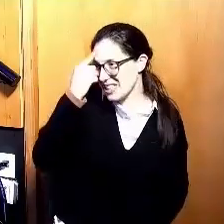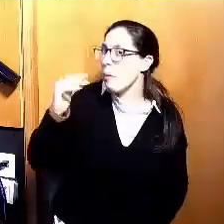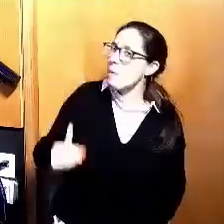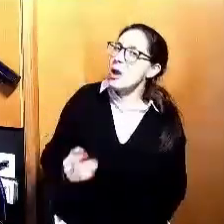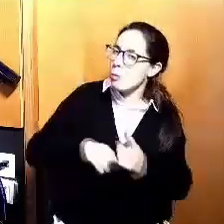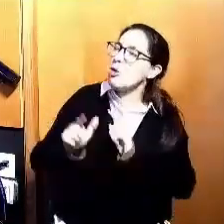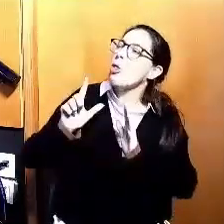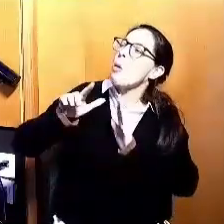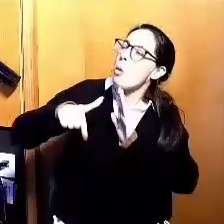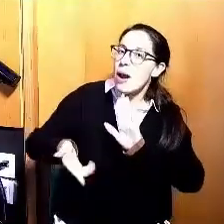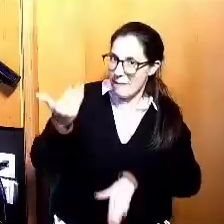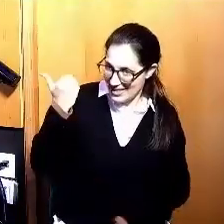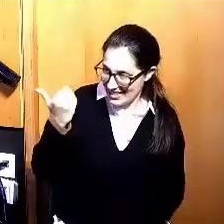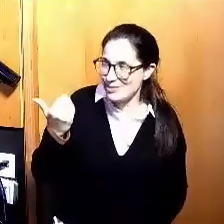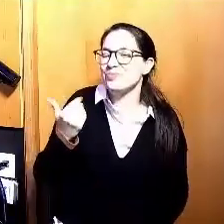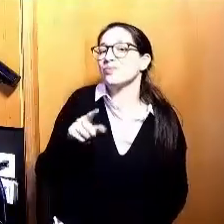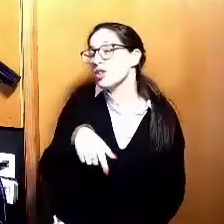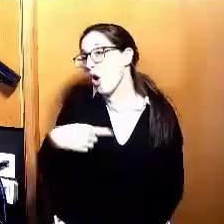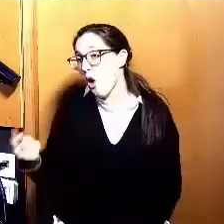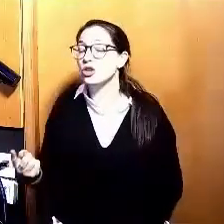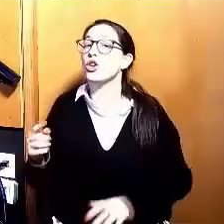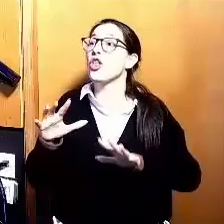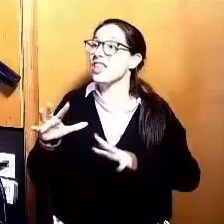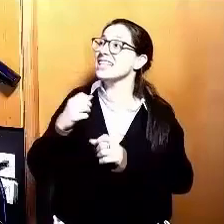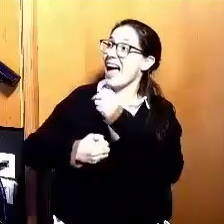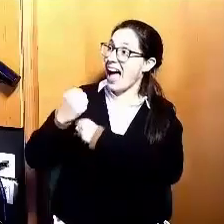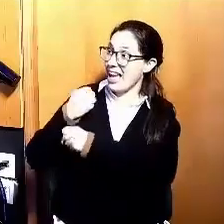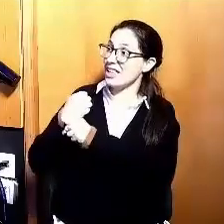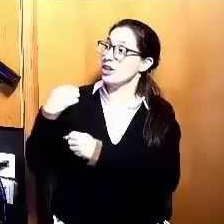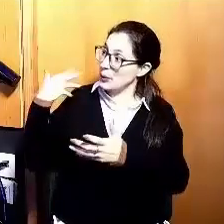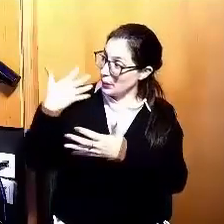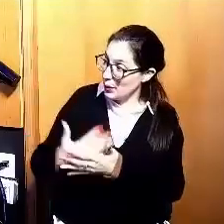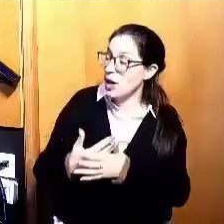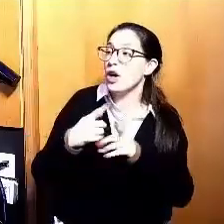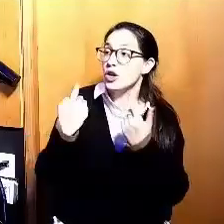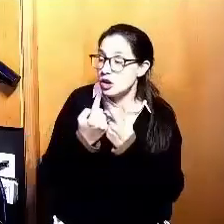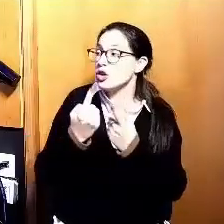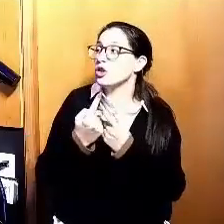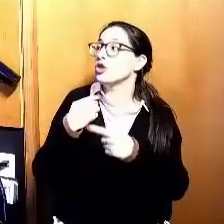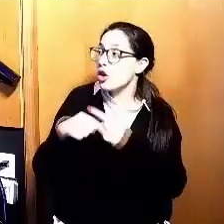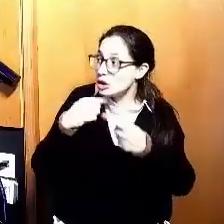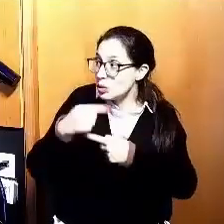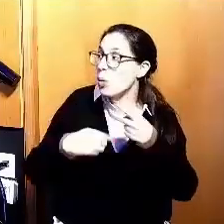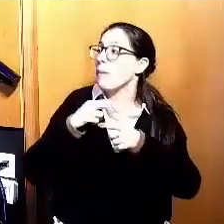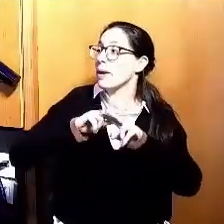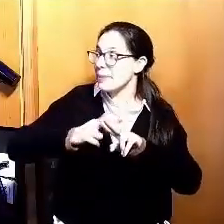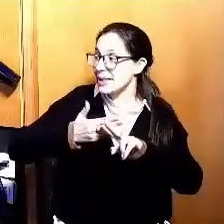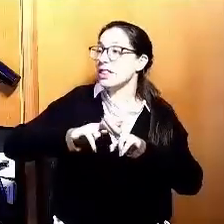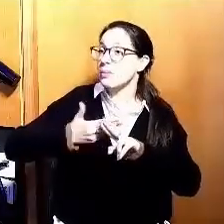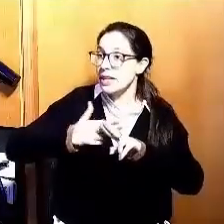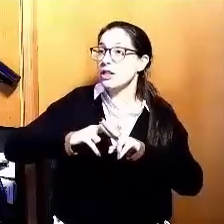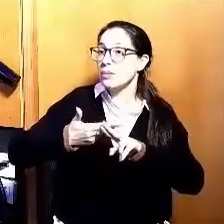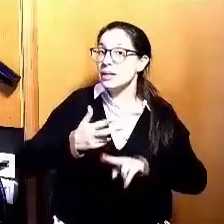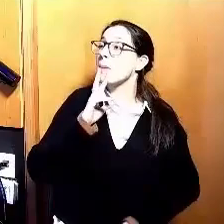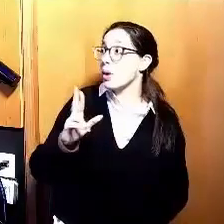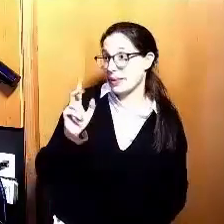algo que hace 10 años vengo repitiendo, pero que me parece que tiene algo que ver con una respuesta para vos, Chino, a